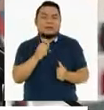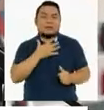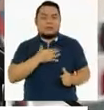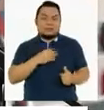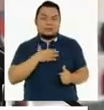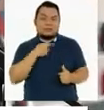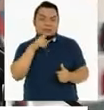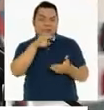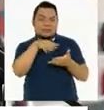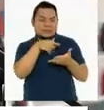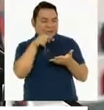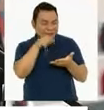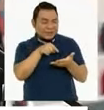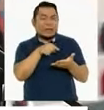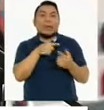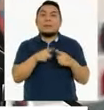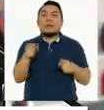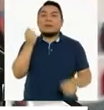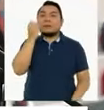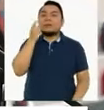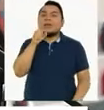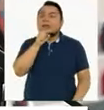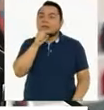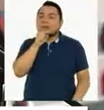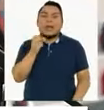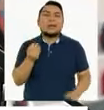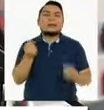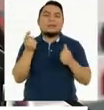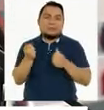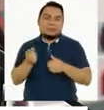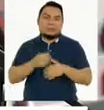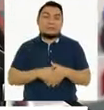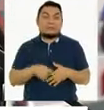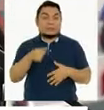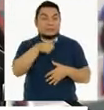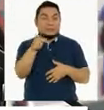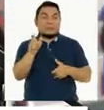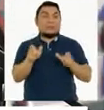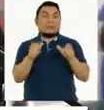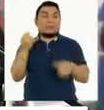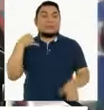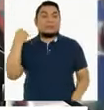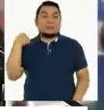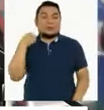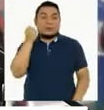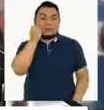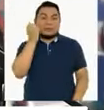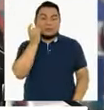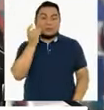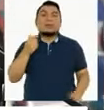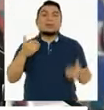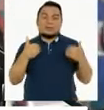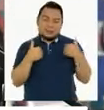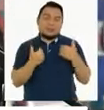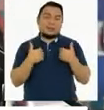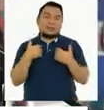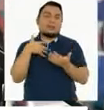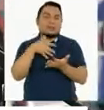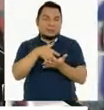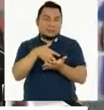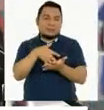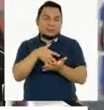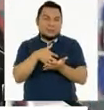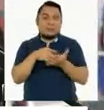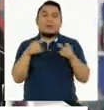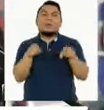edad cronológica. Por lo tanto, los jóvenes con síndrome de Down tienen una vulnerabilidad